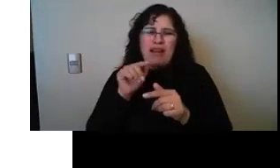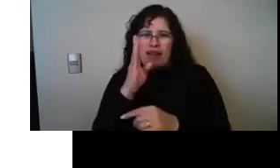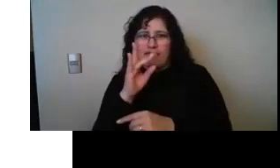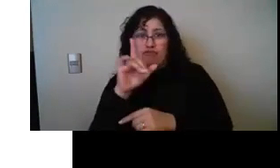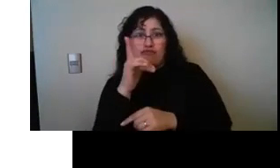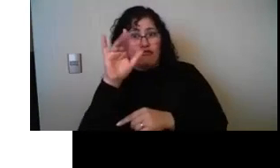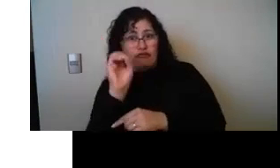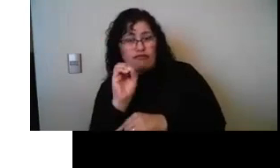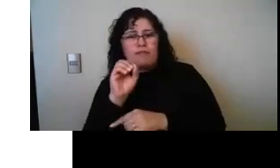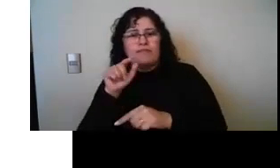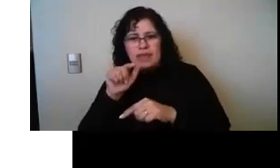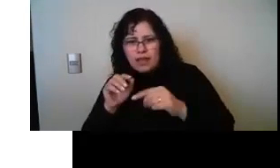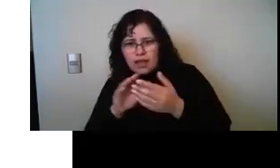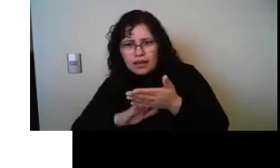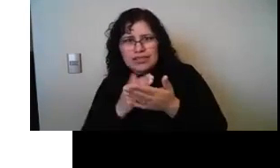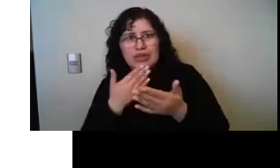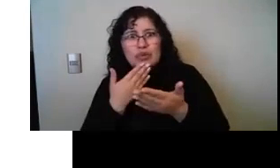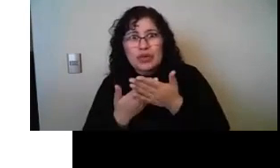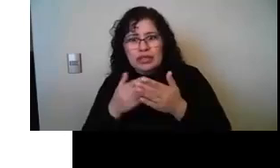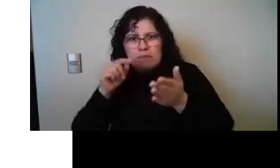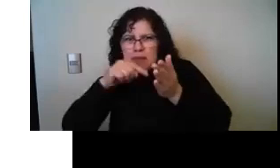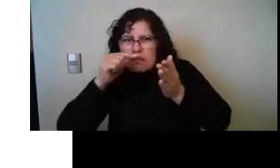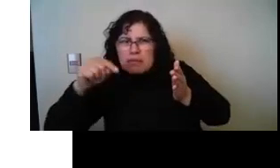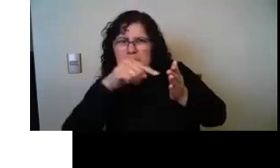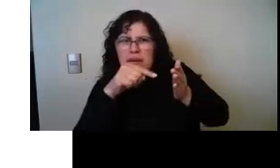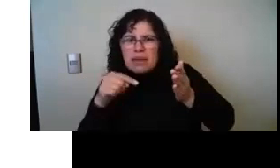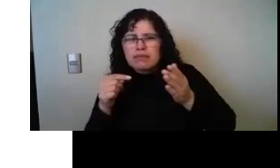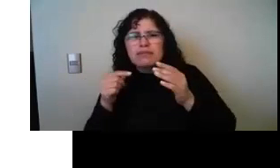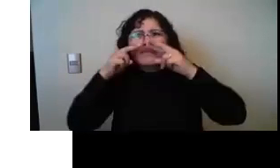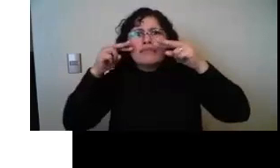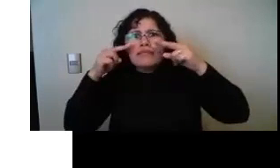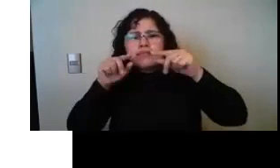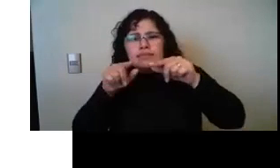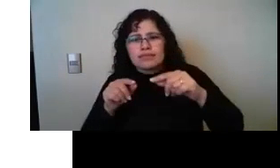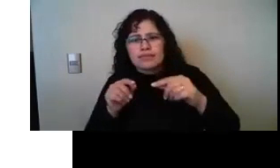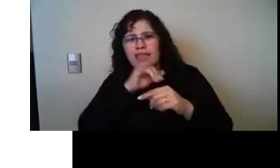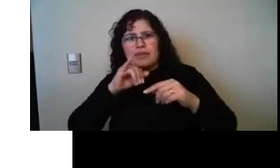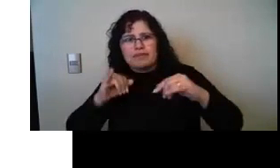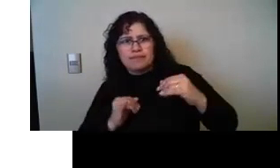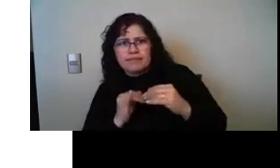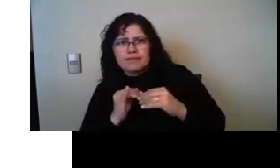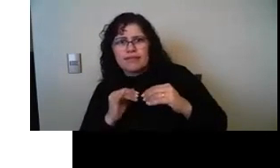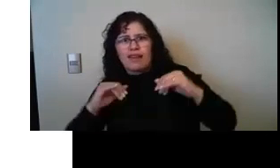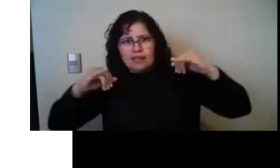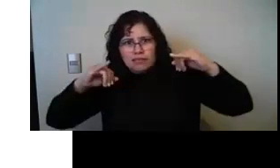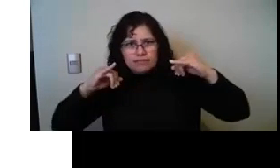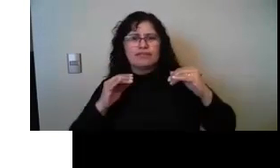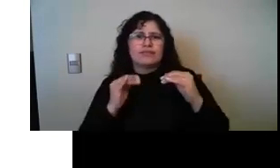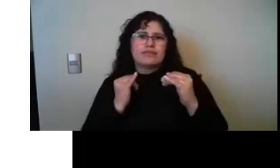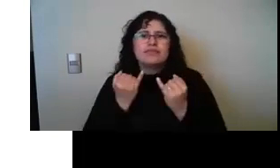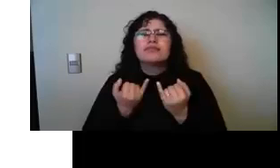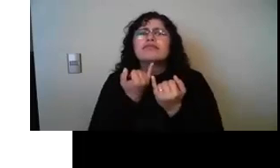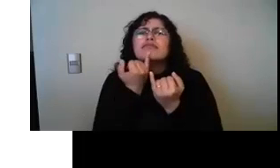entran las sustancias odoríferas y se produce una inhibición del bulbo contralateral. Eso le va a servir al animal para